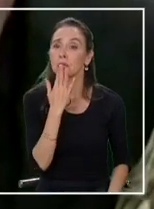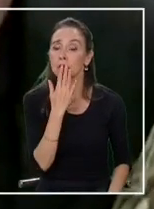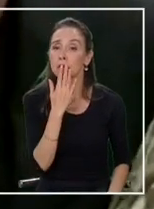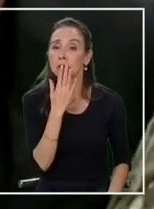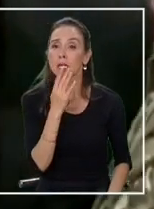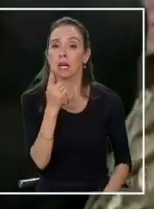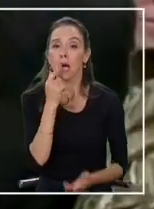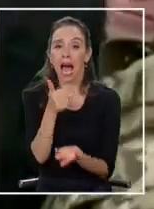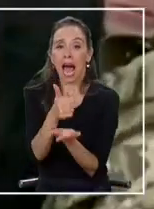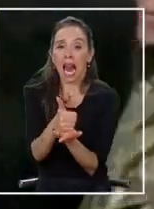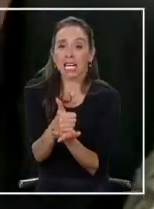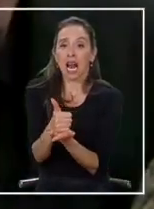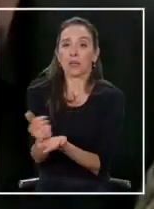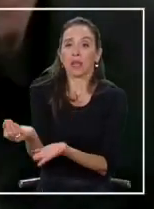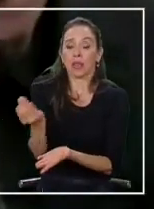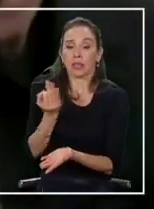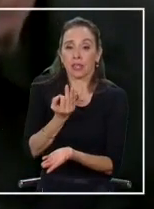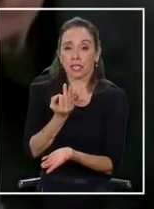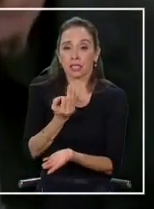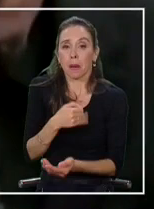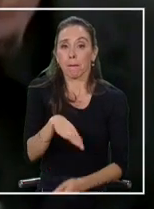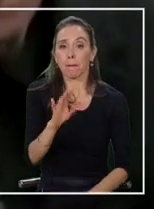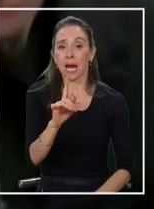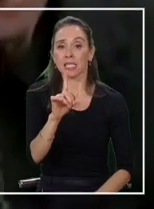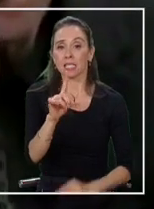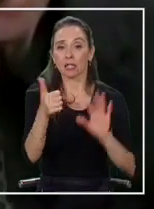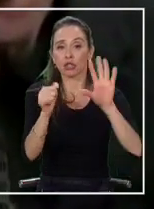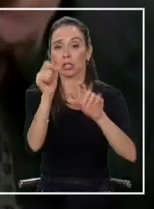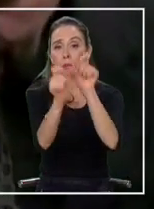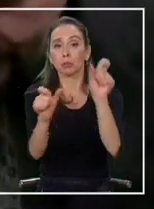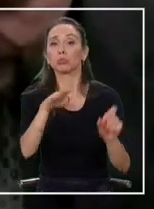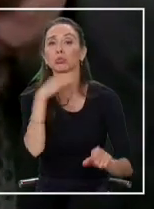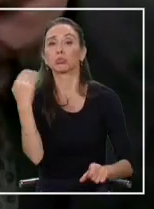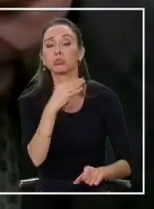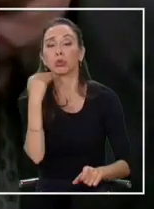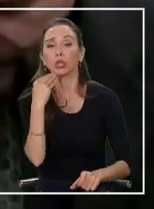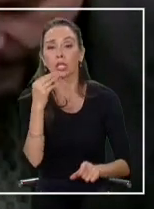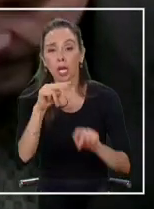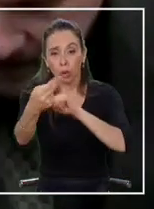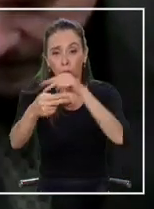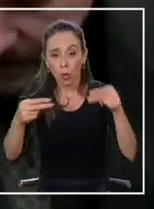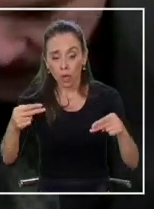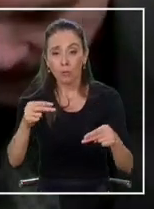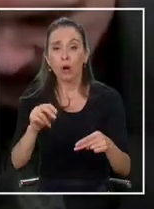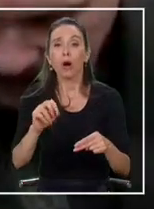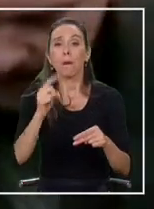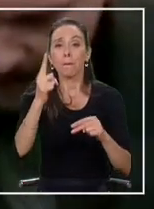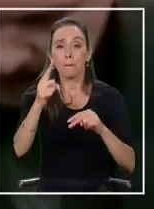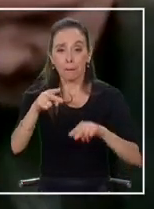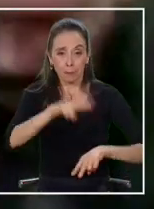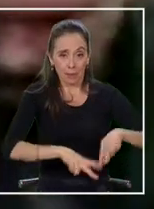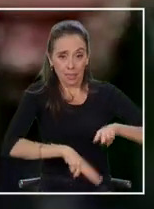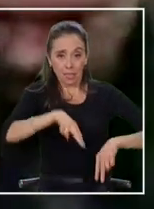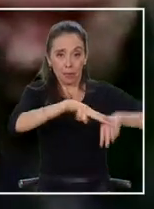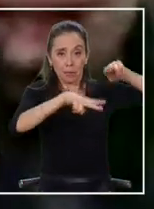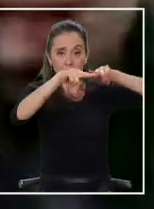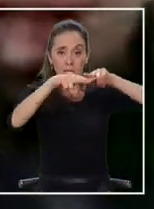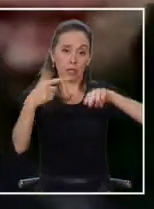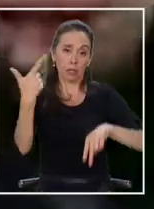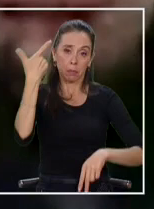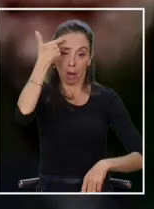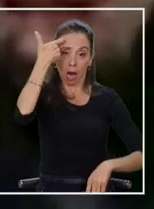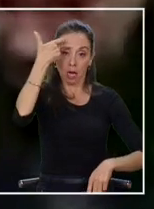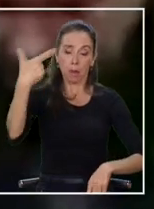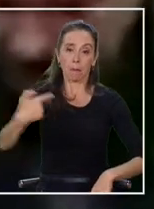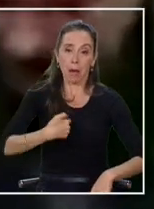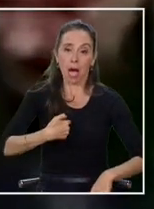Según el alcalde, hasta el momento se han identificado más de 160 muertos. Casi todos los que están en la primera fosa tienen heridas de bala, por